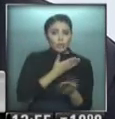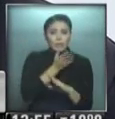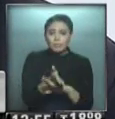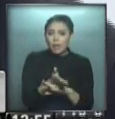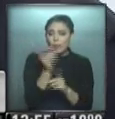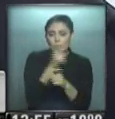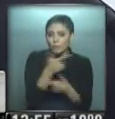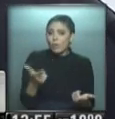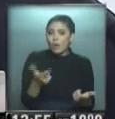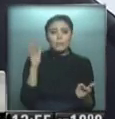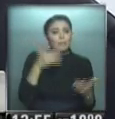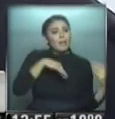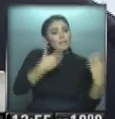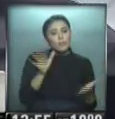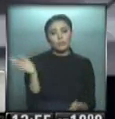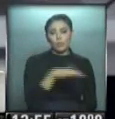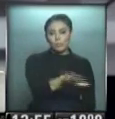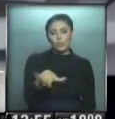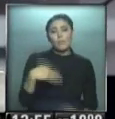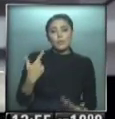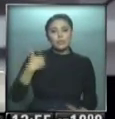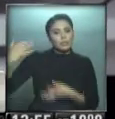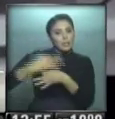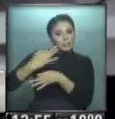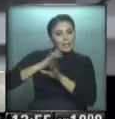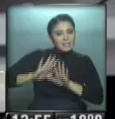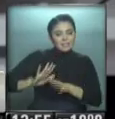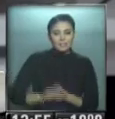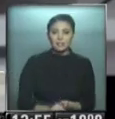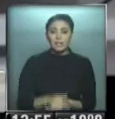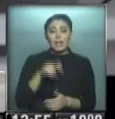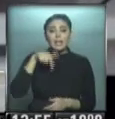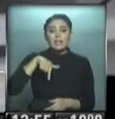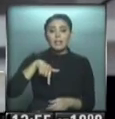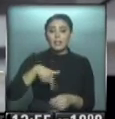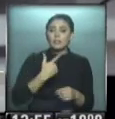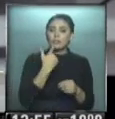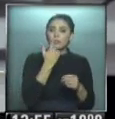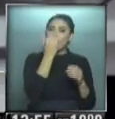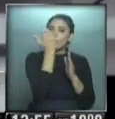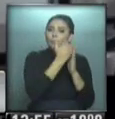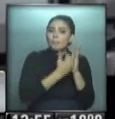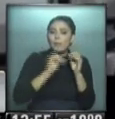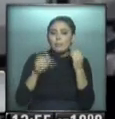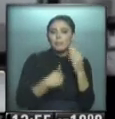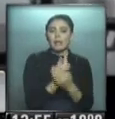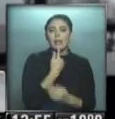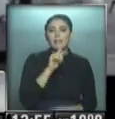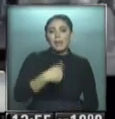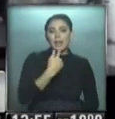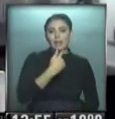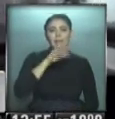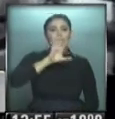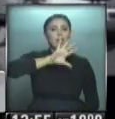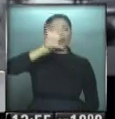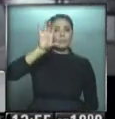problema ninguno al servicio del pueblo para eso nos formaron stosur es como dentro de una misión de cubano que desde el